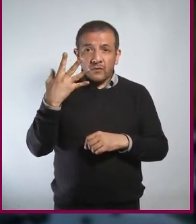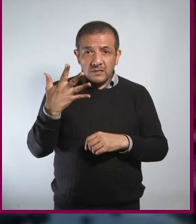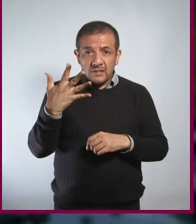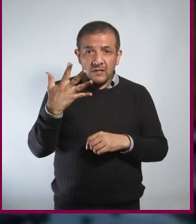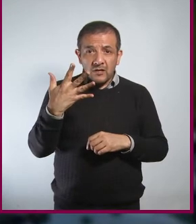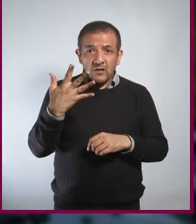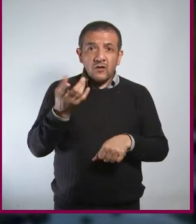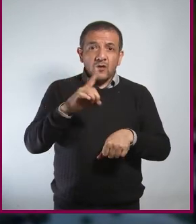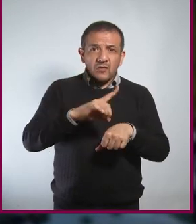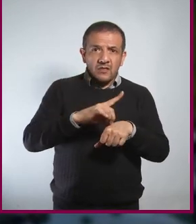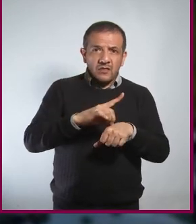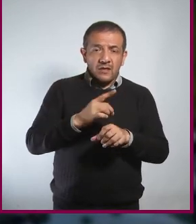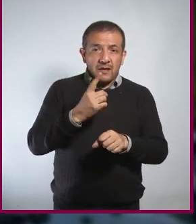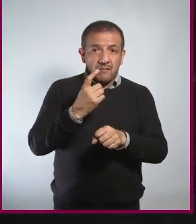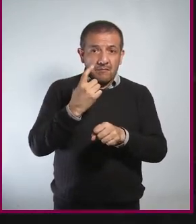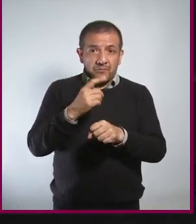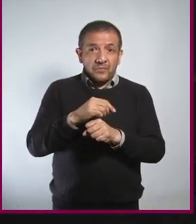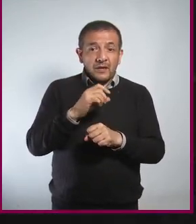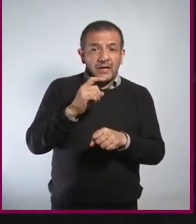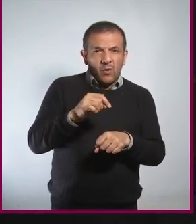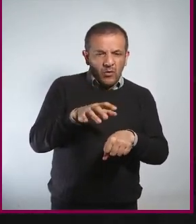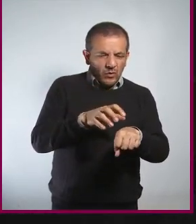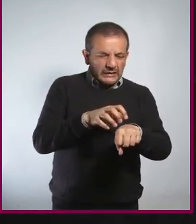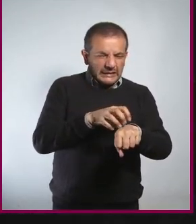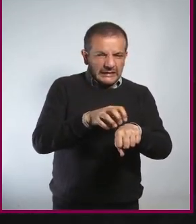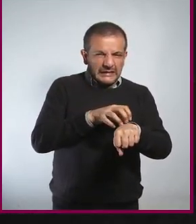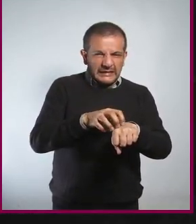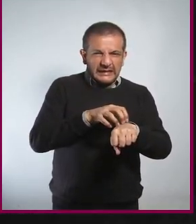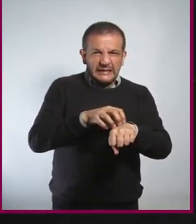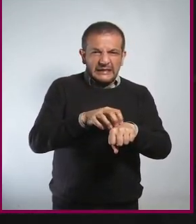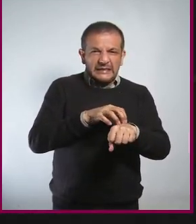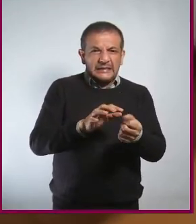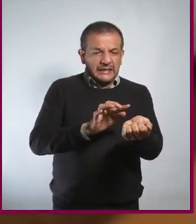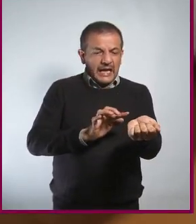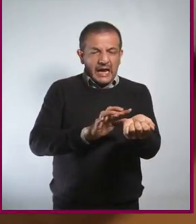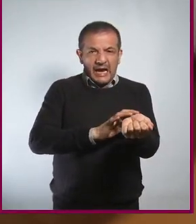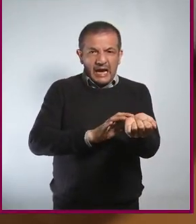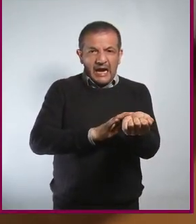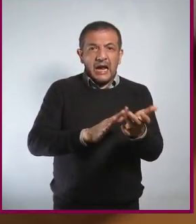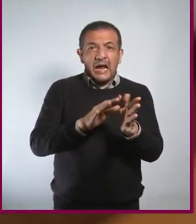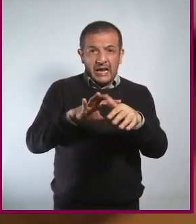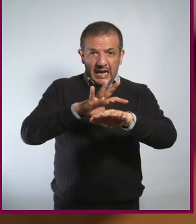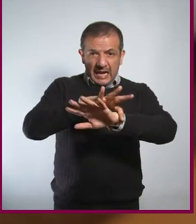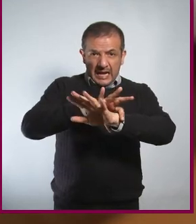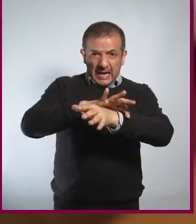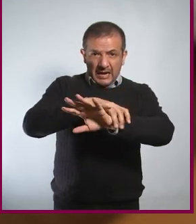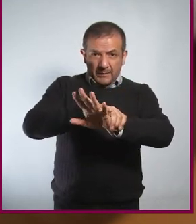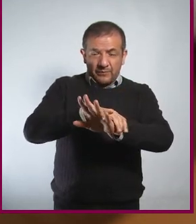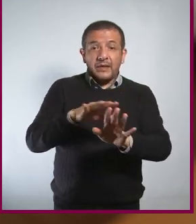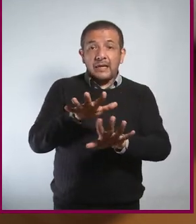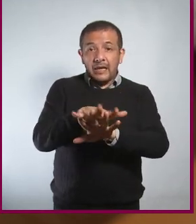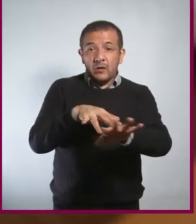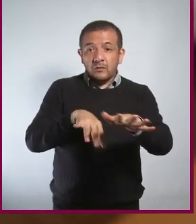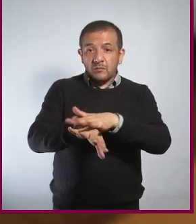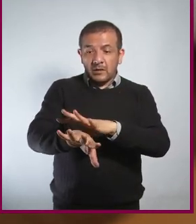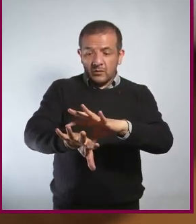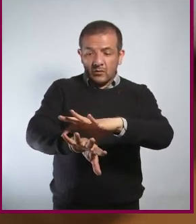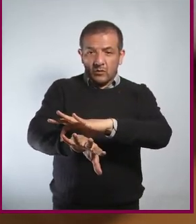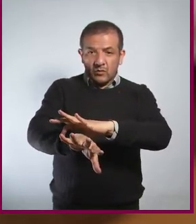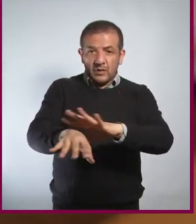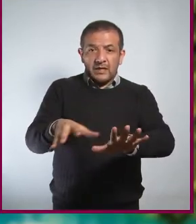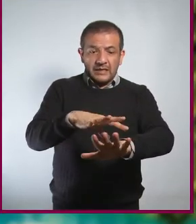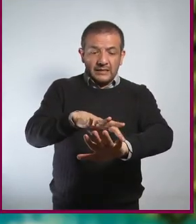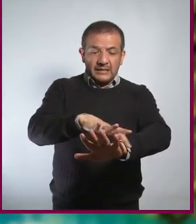de la aparición de los otros síntomas. La erupción aparece en muñecas y tobillos y se extenderá hacia arriba y